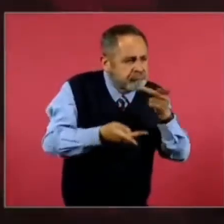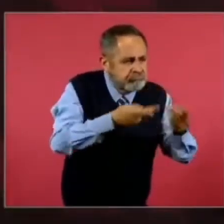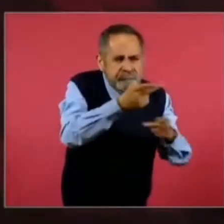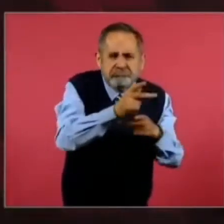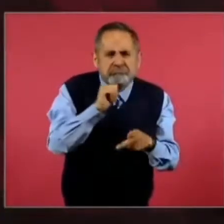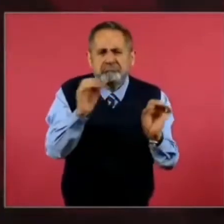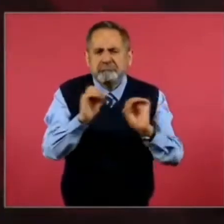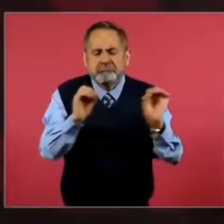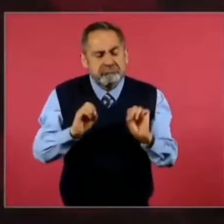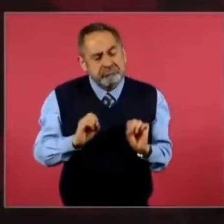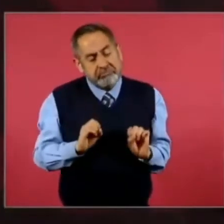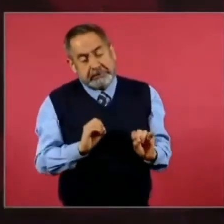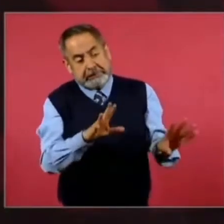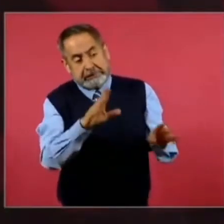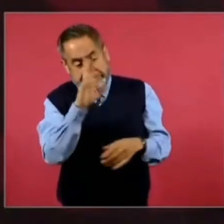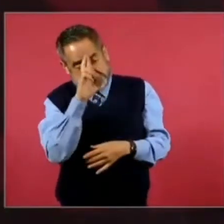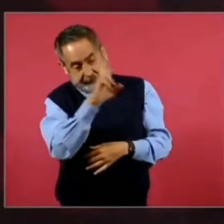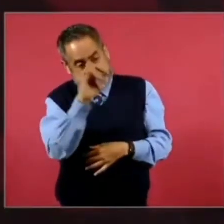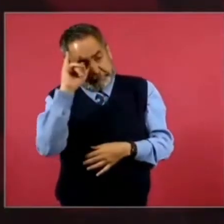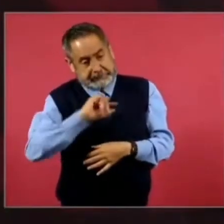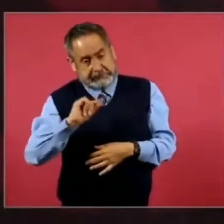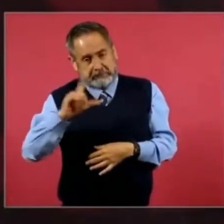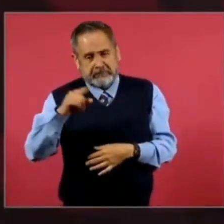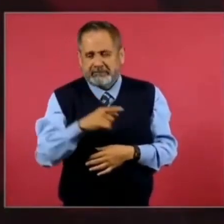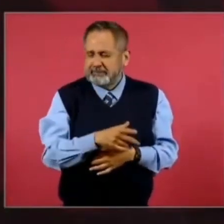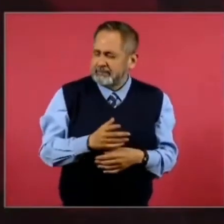menos enjuiciado,